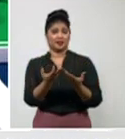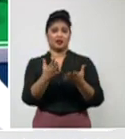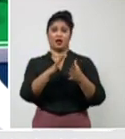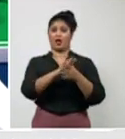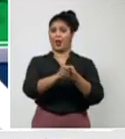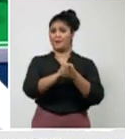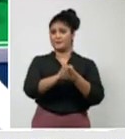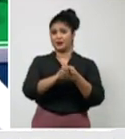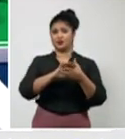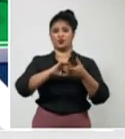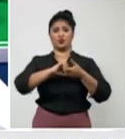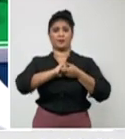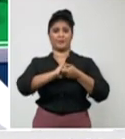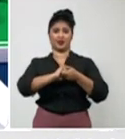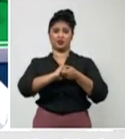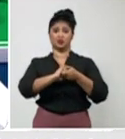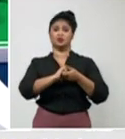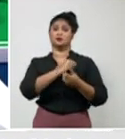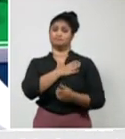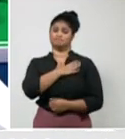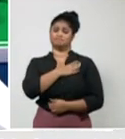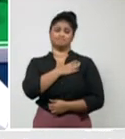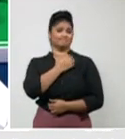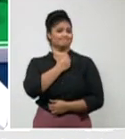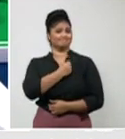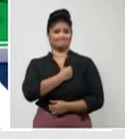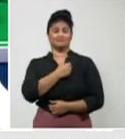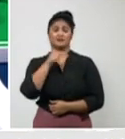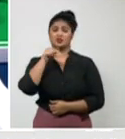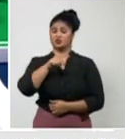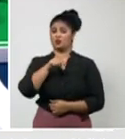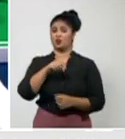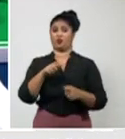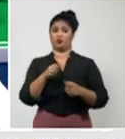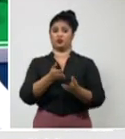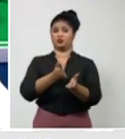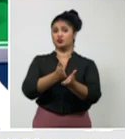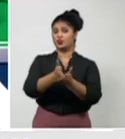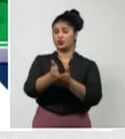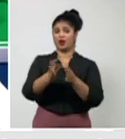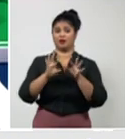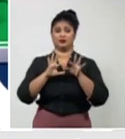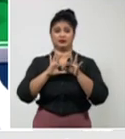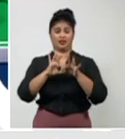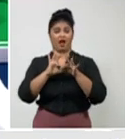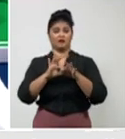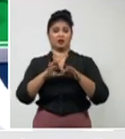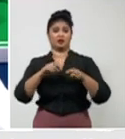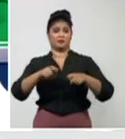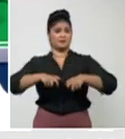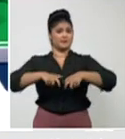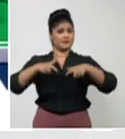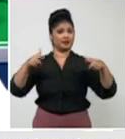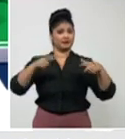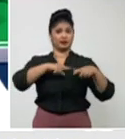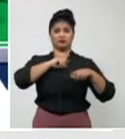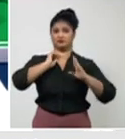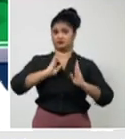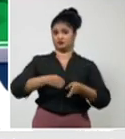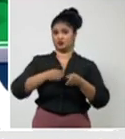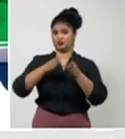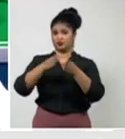una cifra elevada que además se ha mantenido en los días, que lleva a un grupo